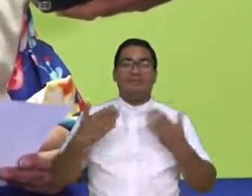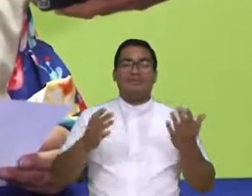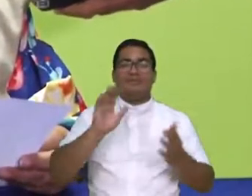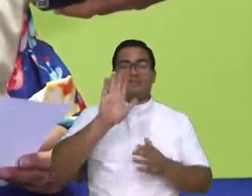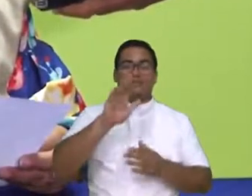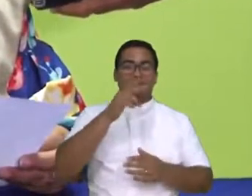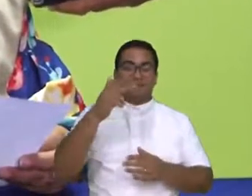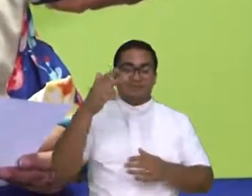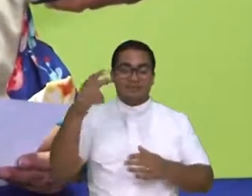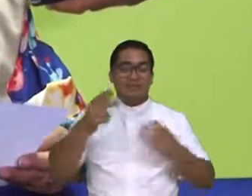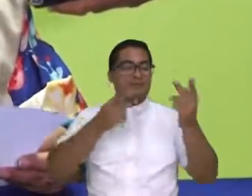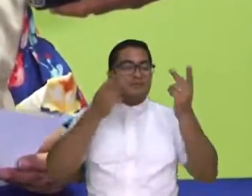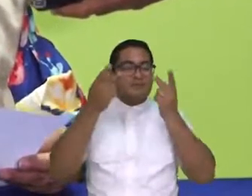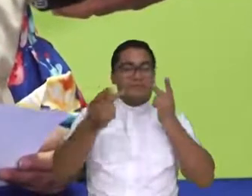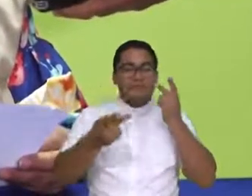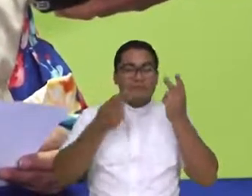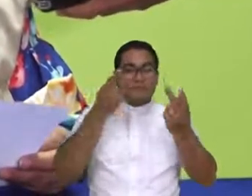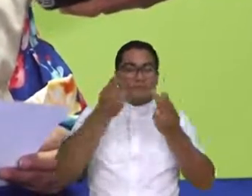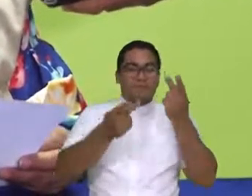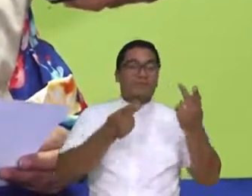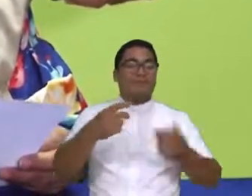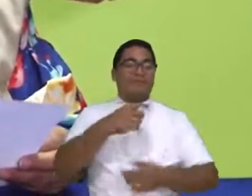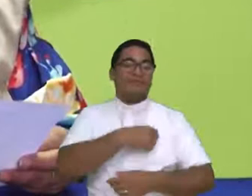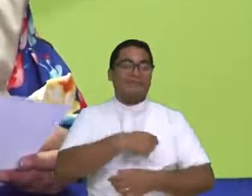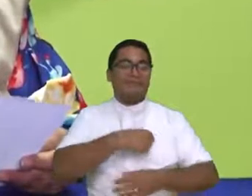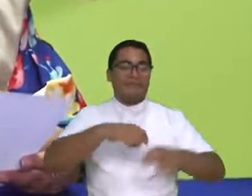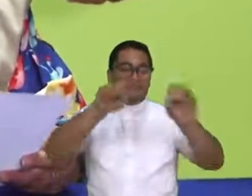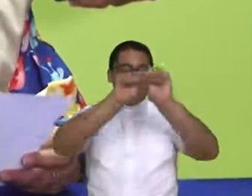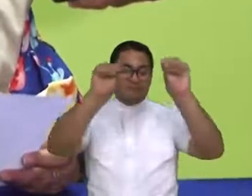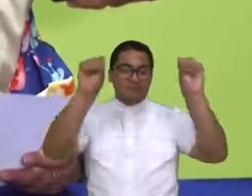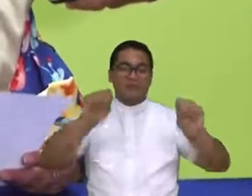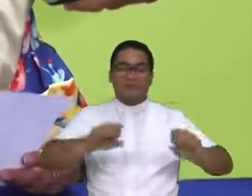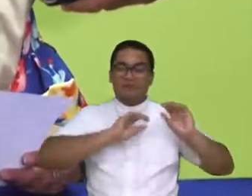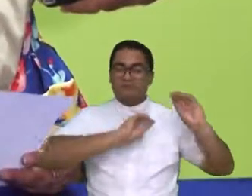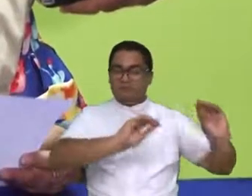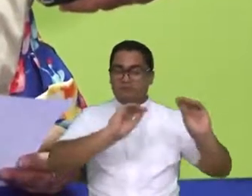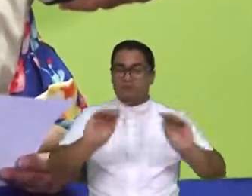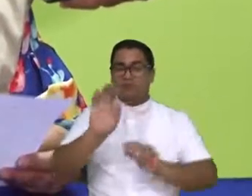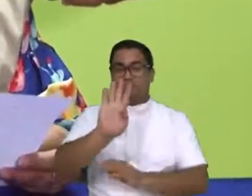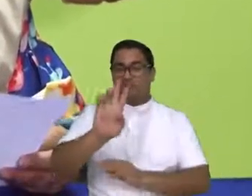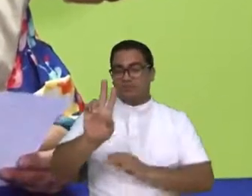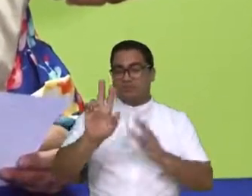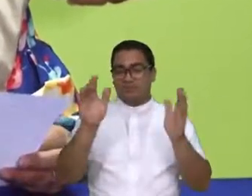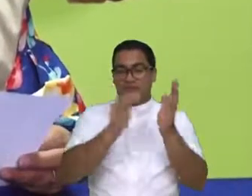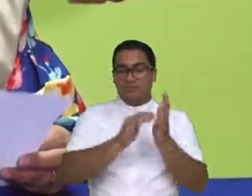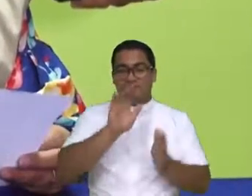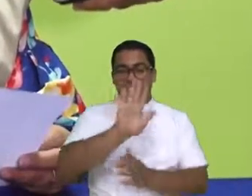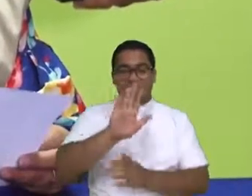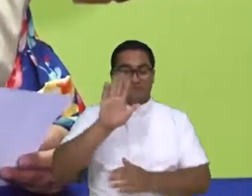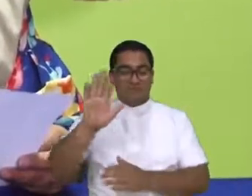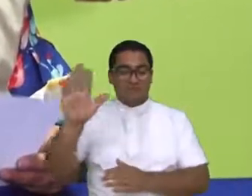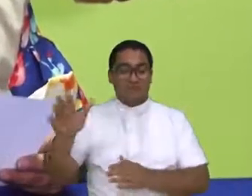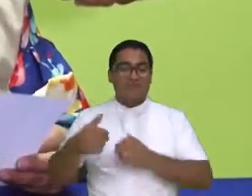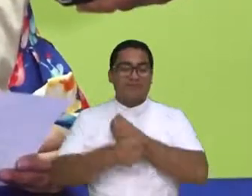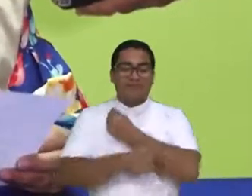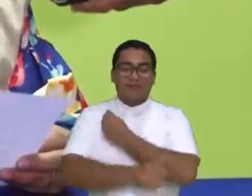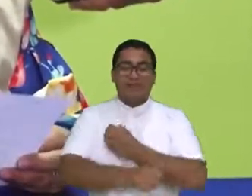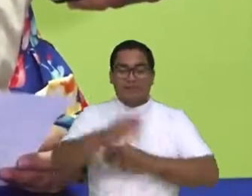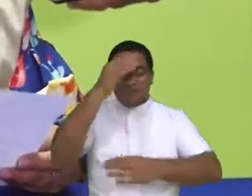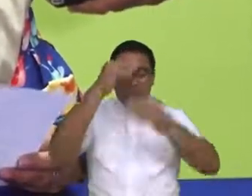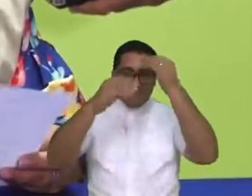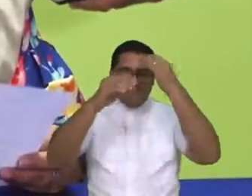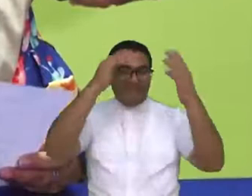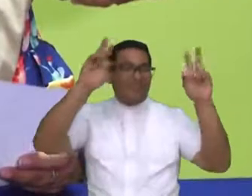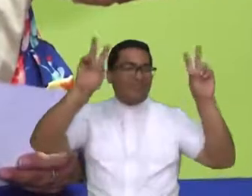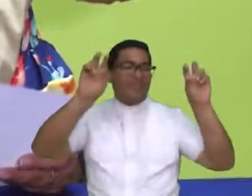588 visitas a escuelas en esta semana, donde se capacitaron aproximadamente 42.555 estudiantes, sobre todo